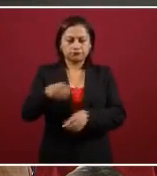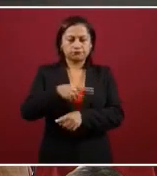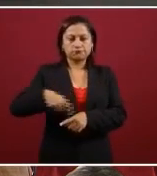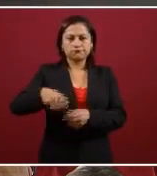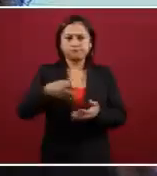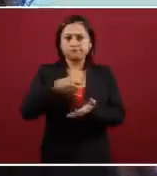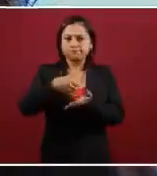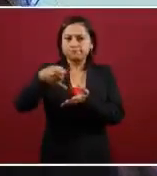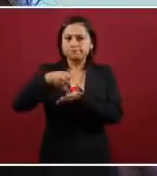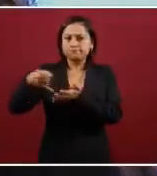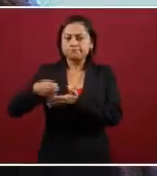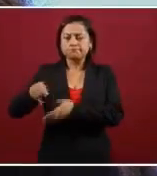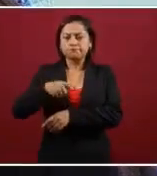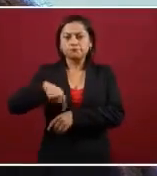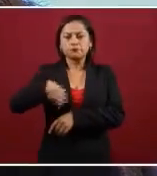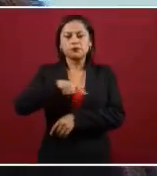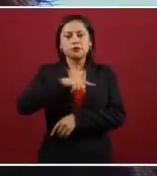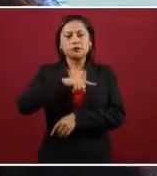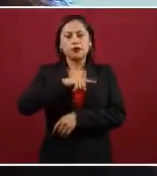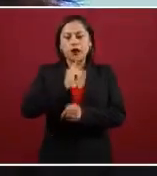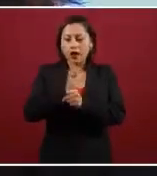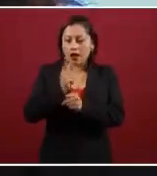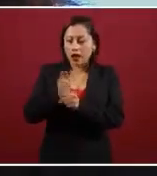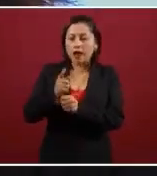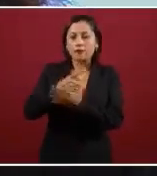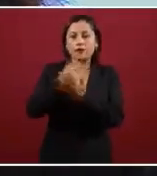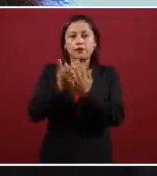vamos encontrando donde está sembrando vida.